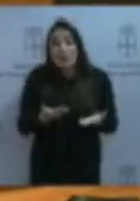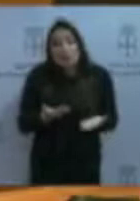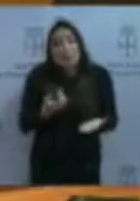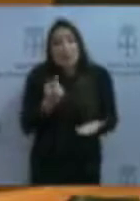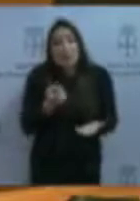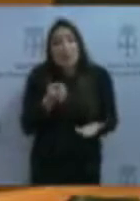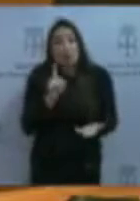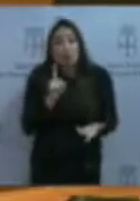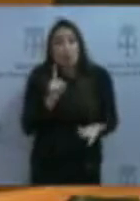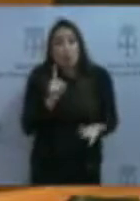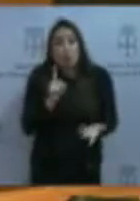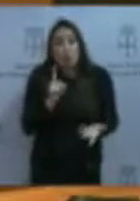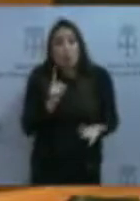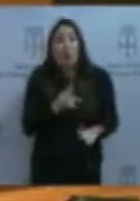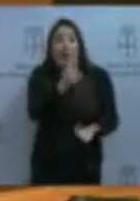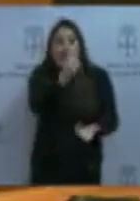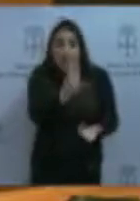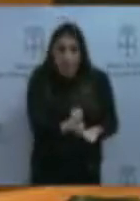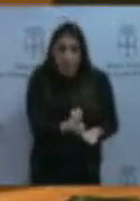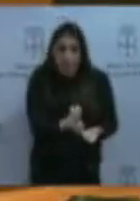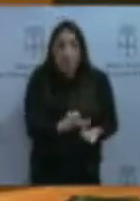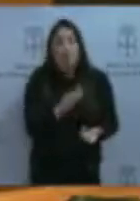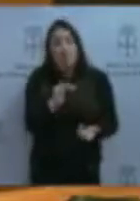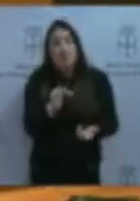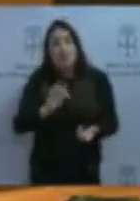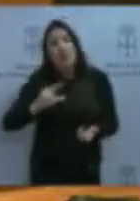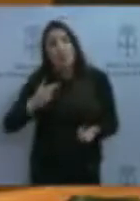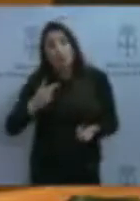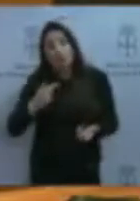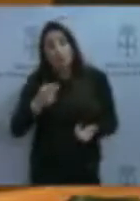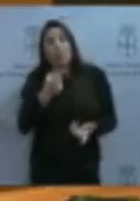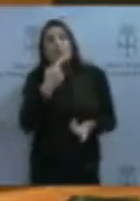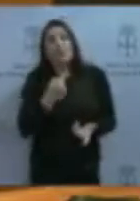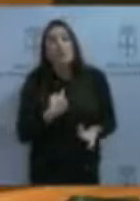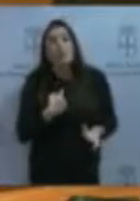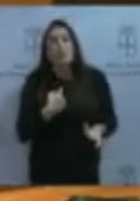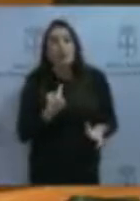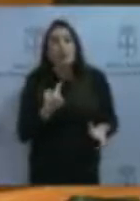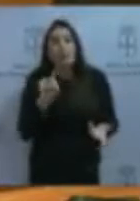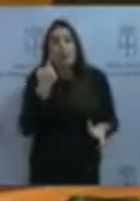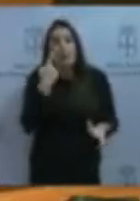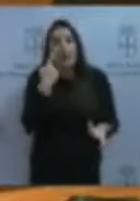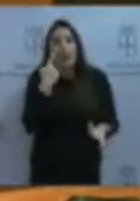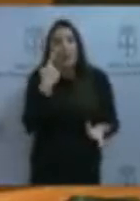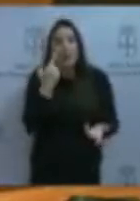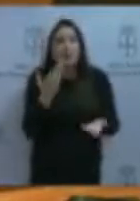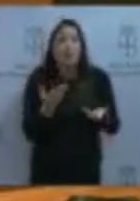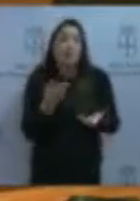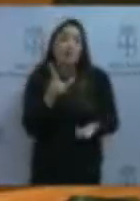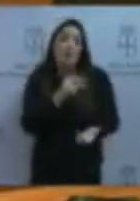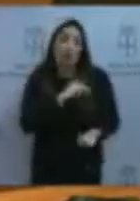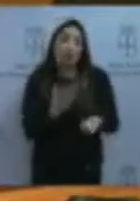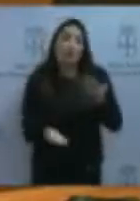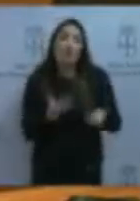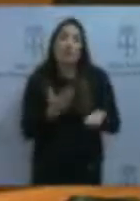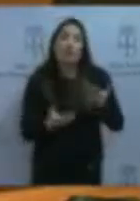Primero, que le den la validación, uno, y dos, que nos digan exactamente cada cuánto tiempo se hace la validación de los métodos,